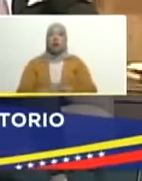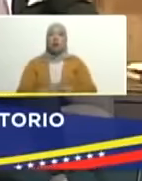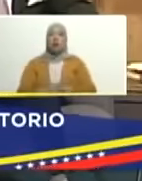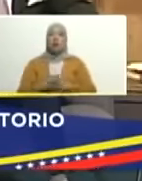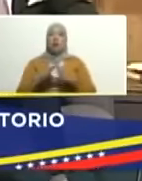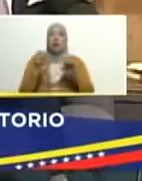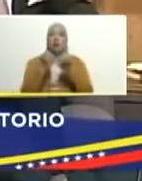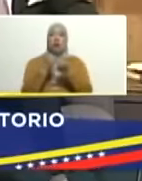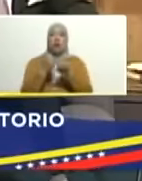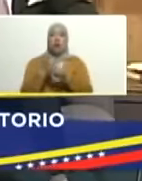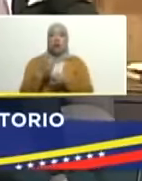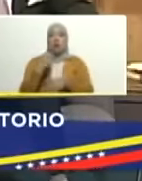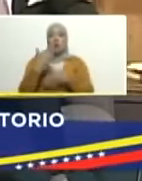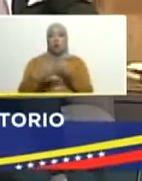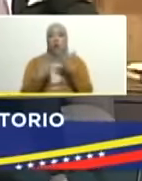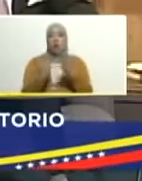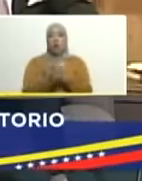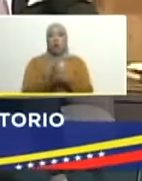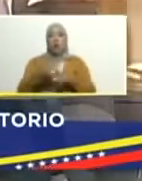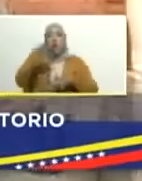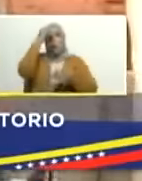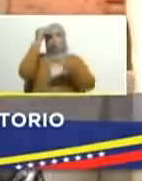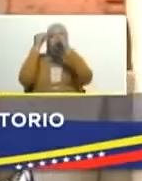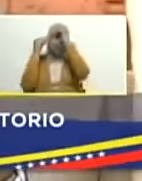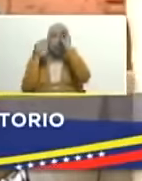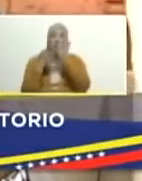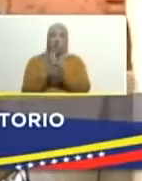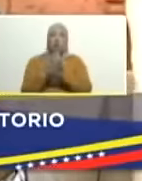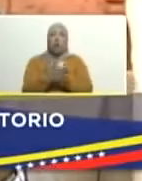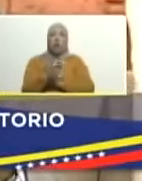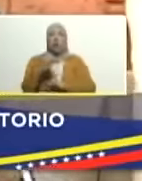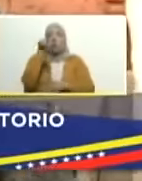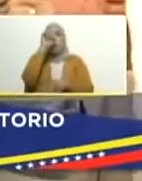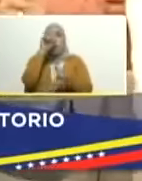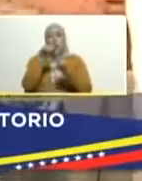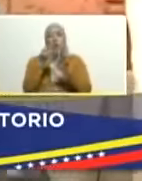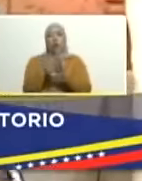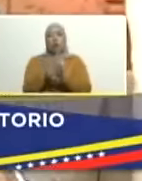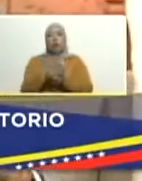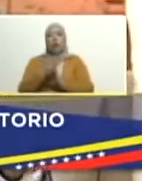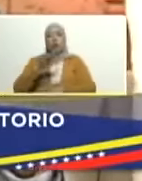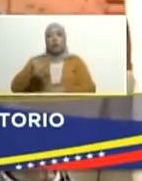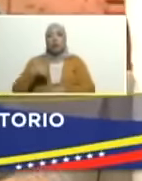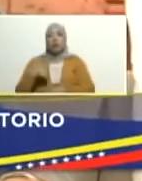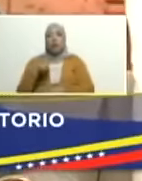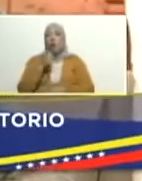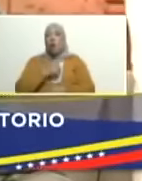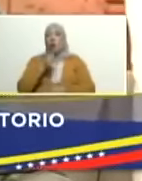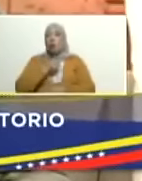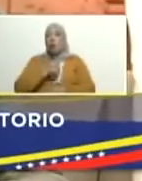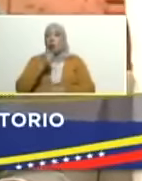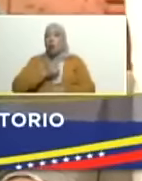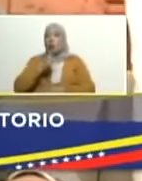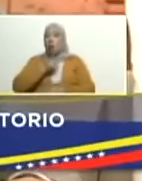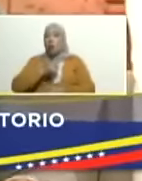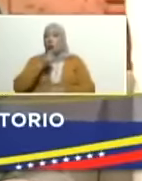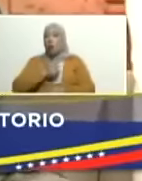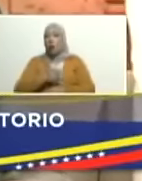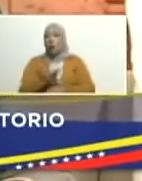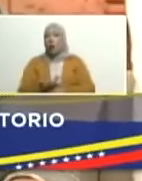hemos aportado, todo lo que hemos aprendido, todo lo que hemos logrado, todo lo que hemos soportado.